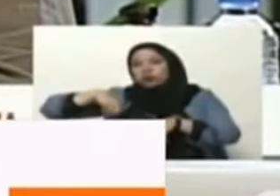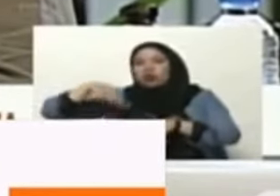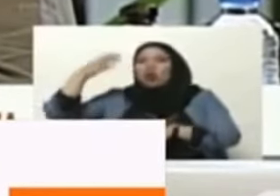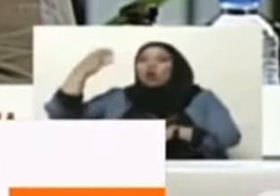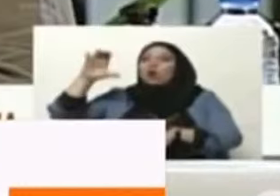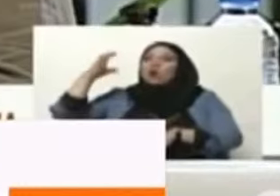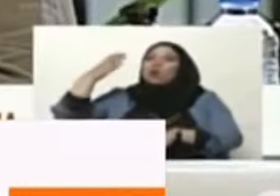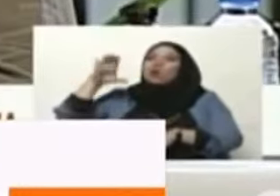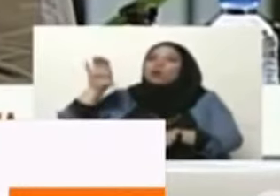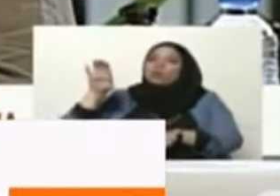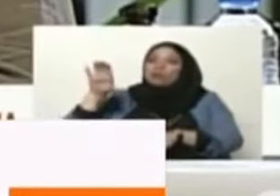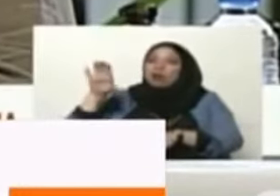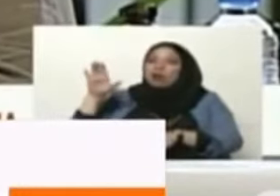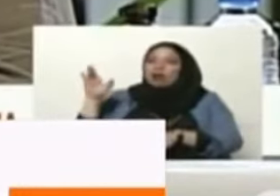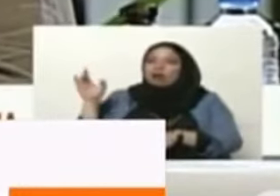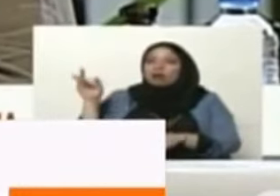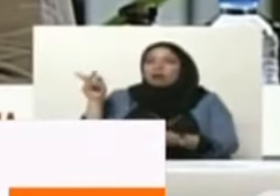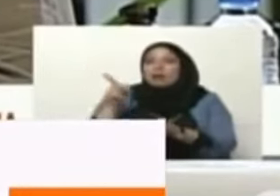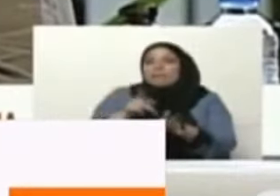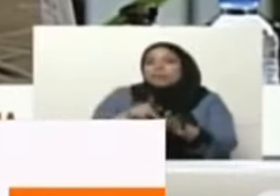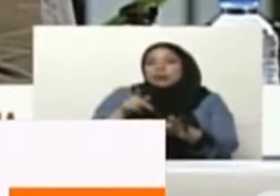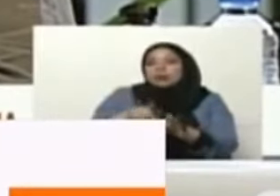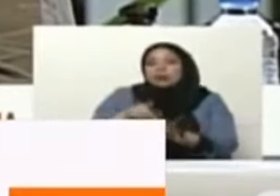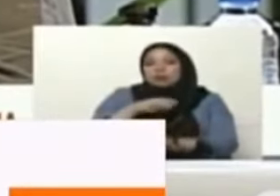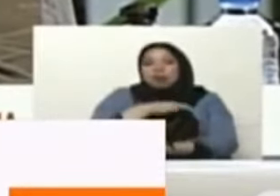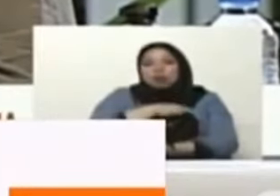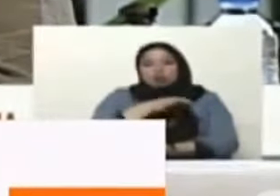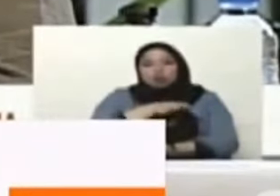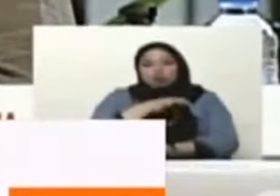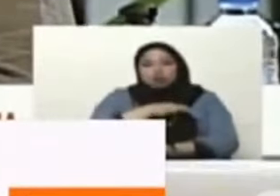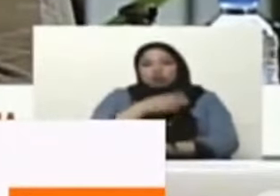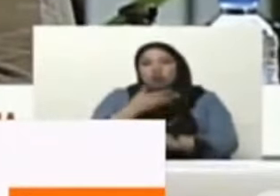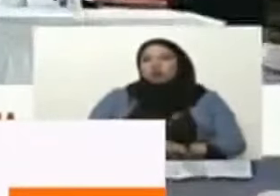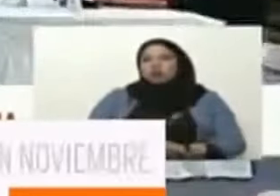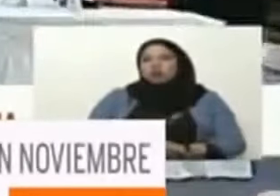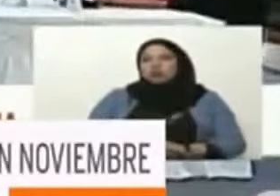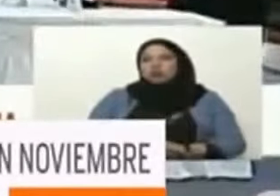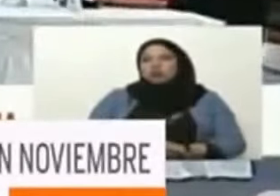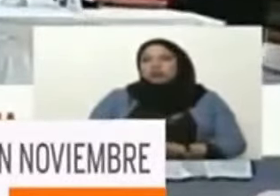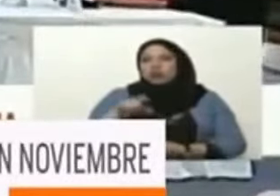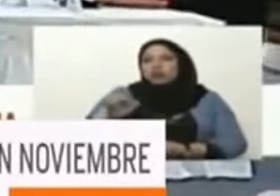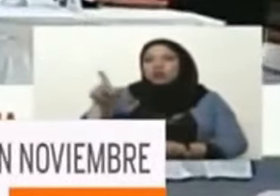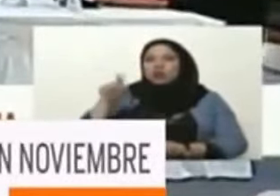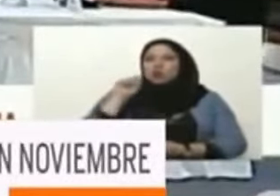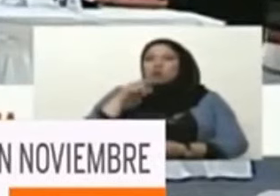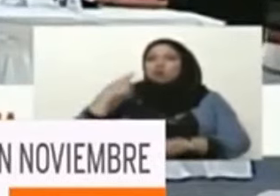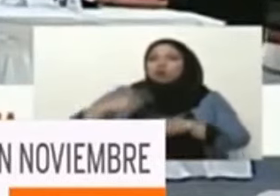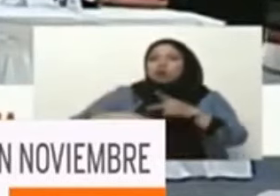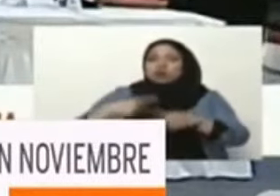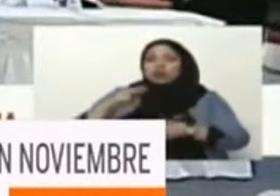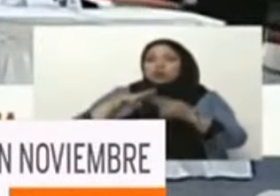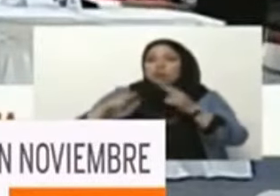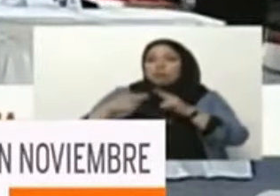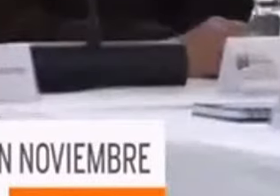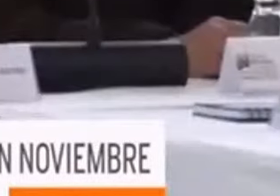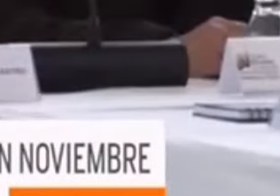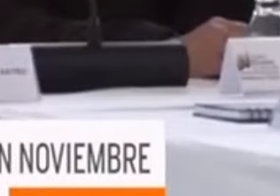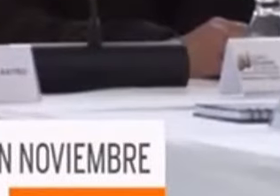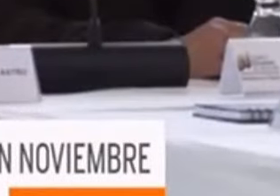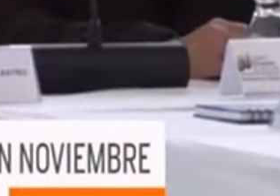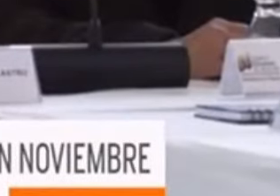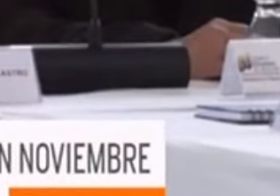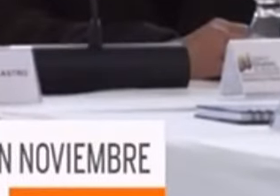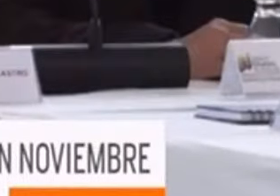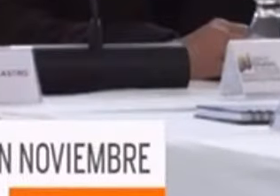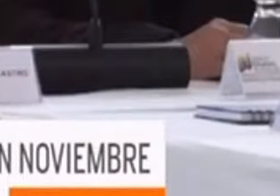viables en la medida que la sociedad participe en el diagnóstico de los problemas según las partes la participación de la sociedad es